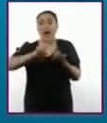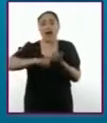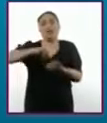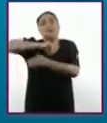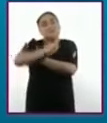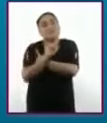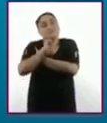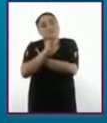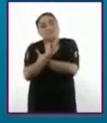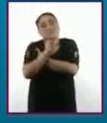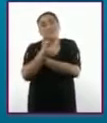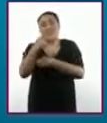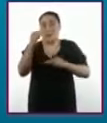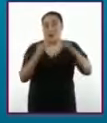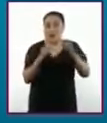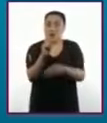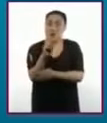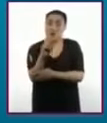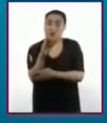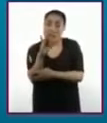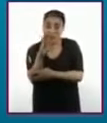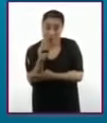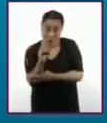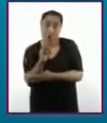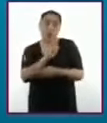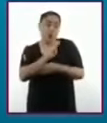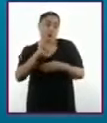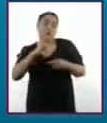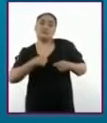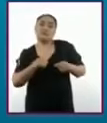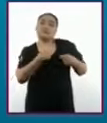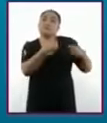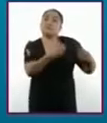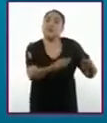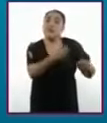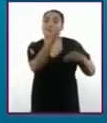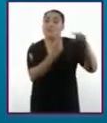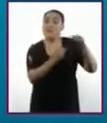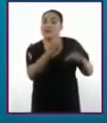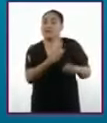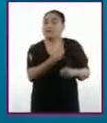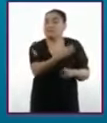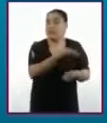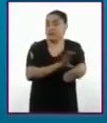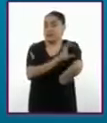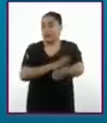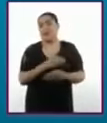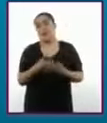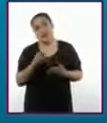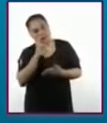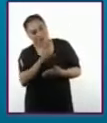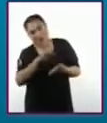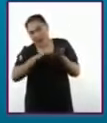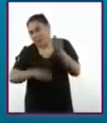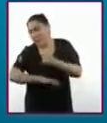los organismos de un nivel trófico se puede transferir a los organismos del siguiente nivel. Veamos el siguiente ejemplo.